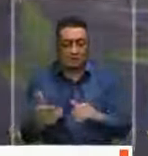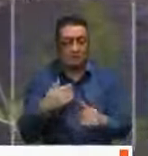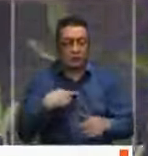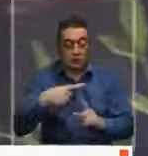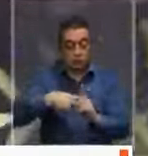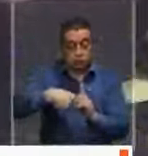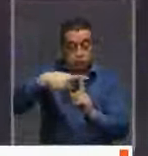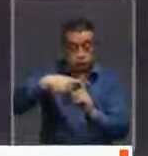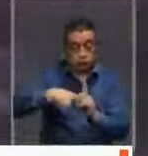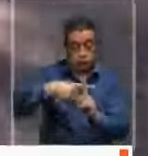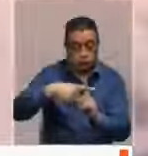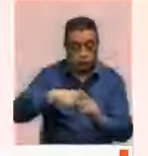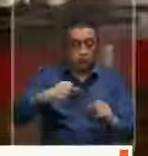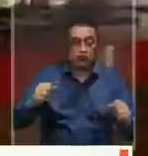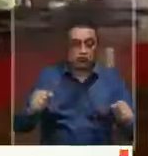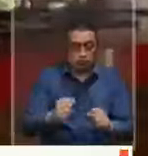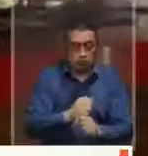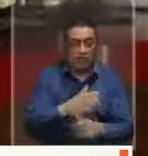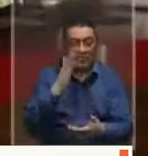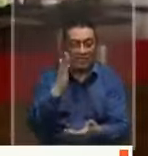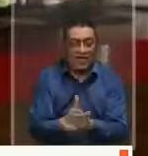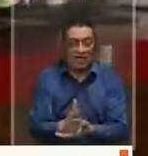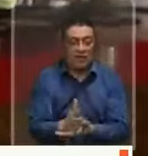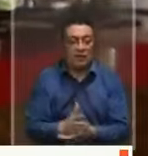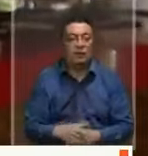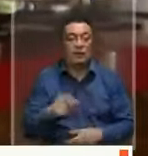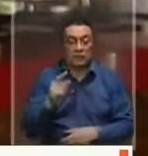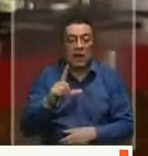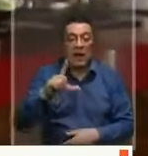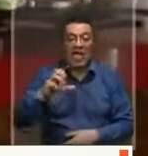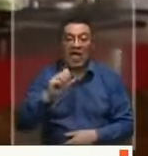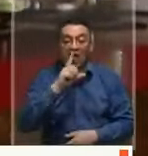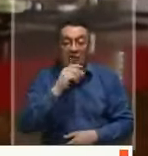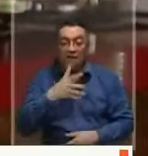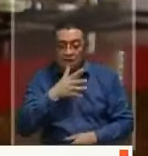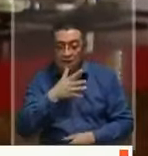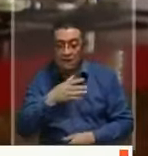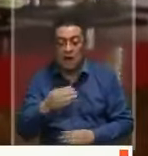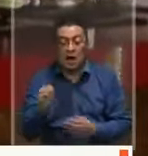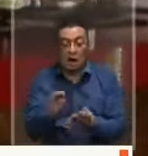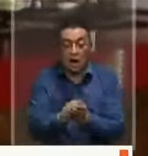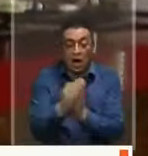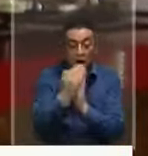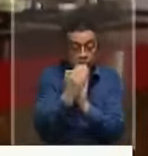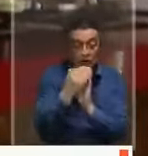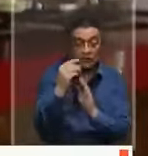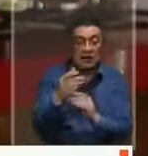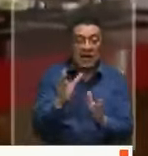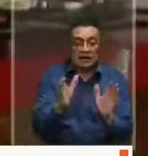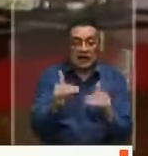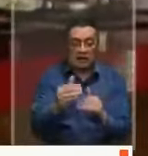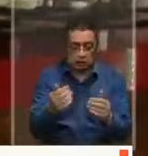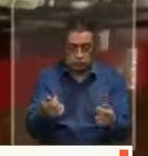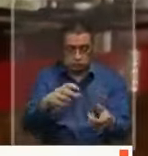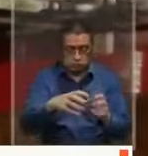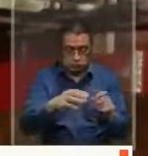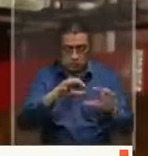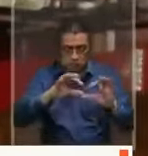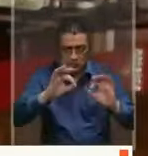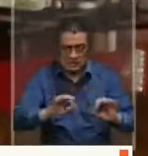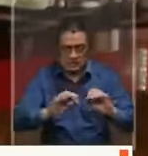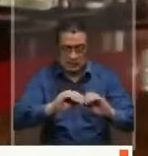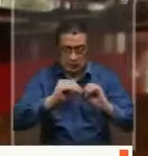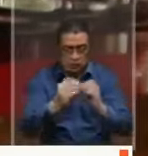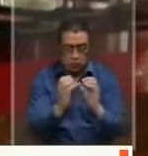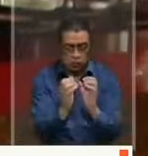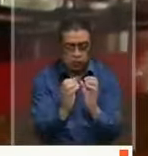de refrigeración adecuado. Bebida siempre en lata y las hamburguesas en una caja bien sellada, con sus seguros y todo, para que se